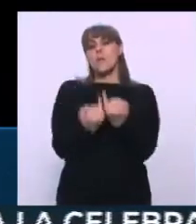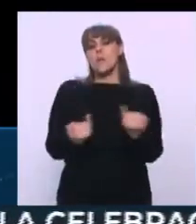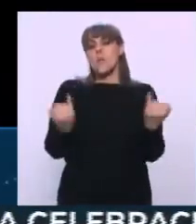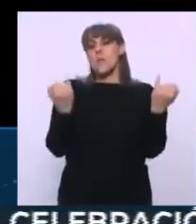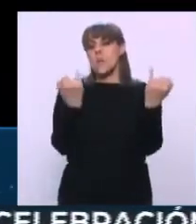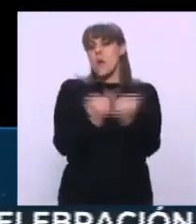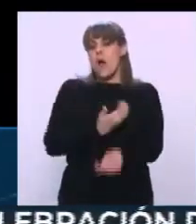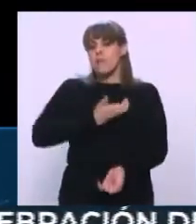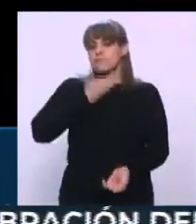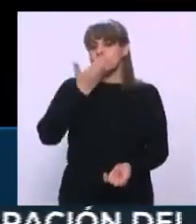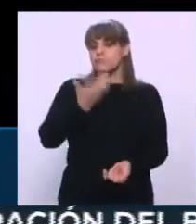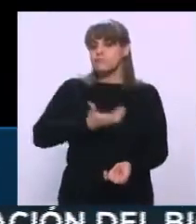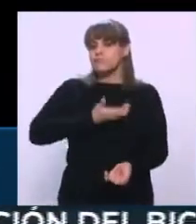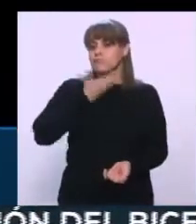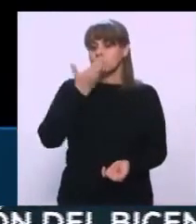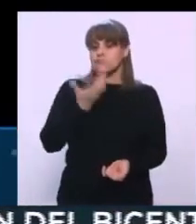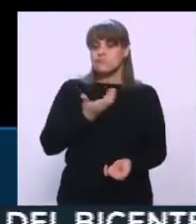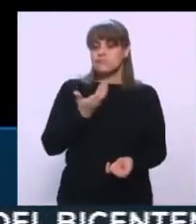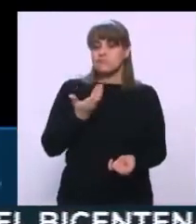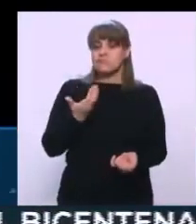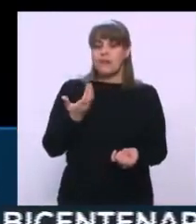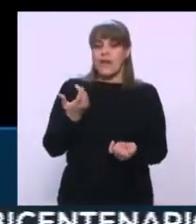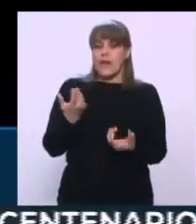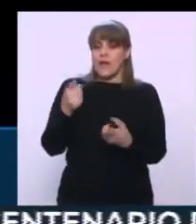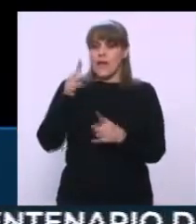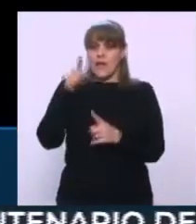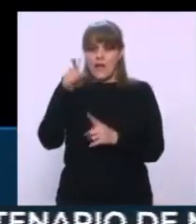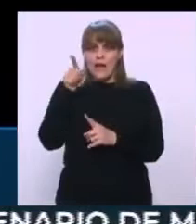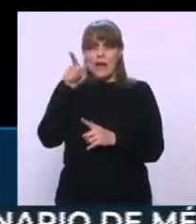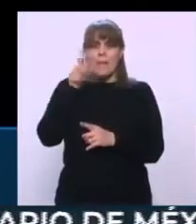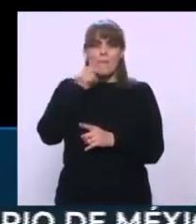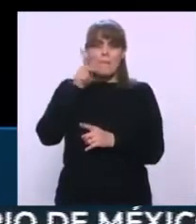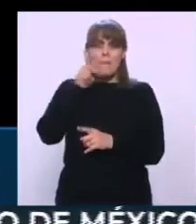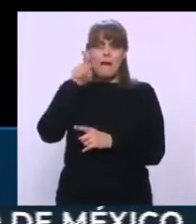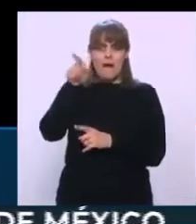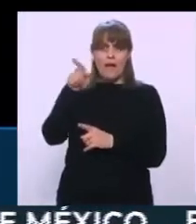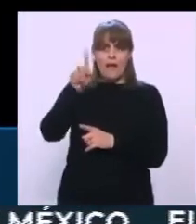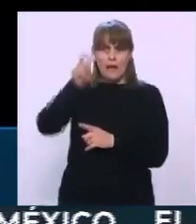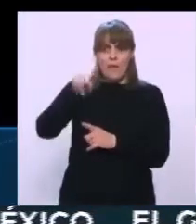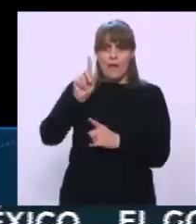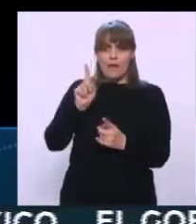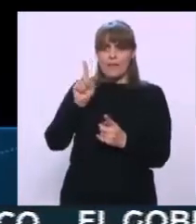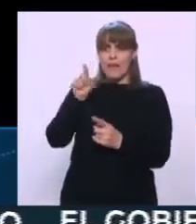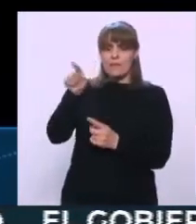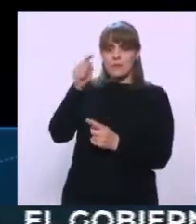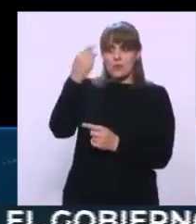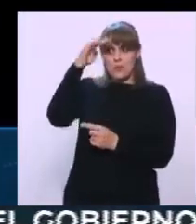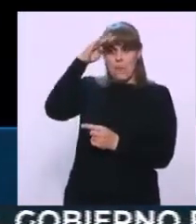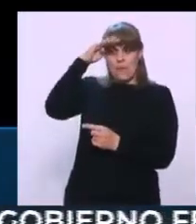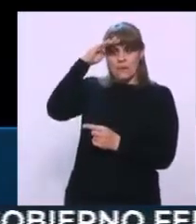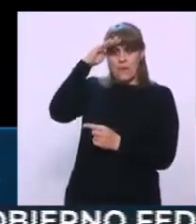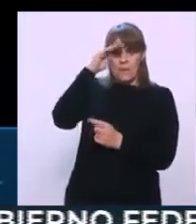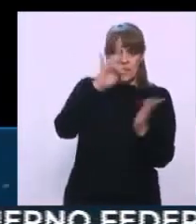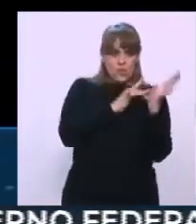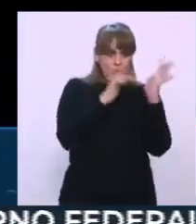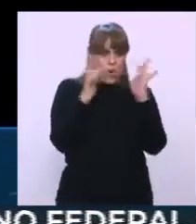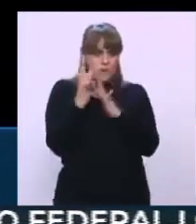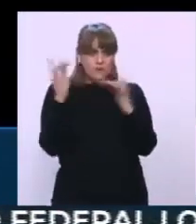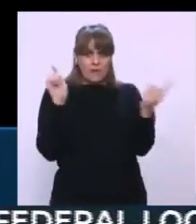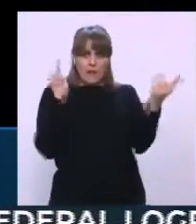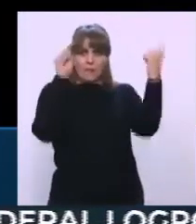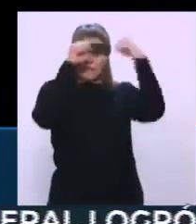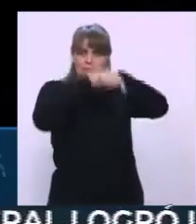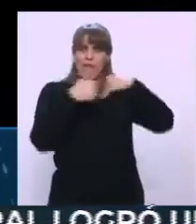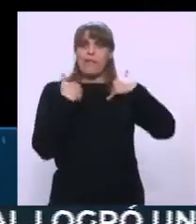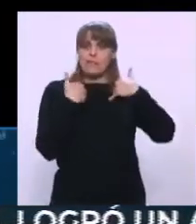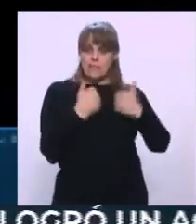un Papa que no sé tú qué opines, pero a mí me parece que es el que más entiende a Jesús? Sí, efectivamente,